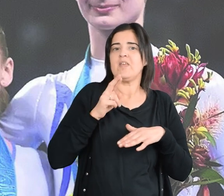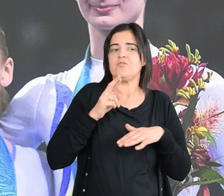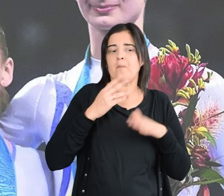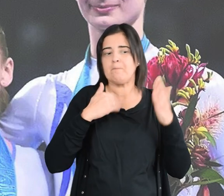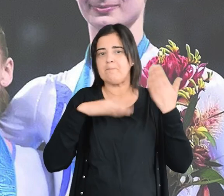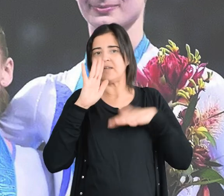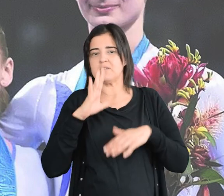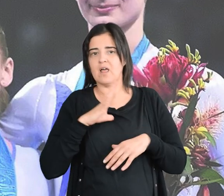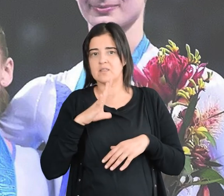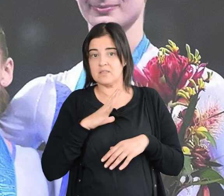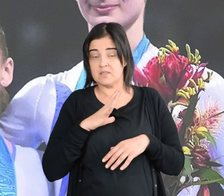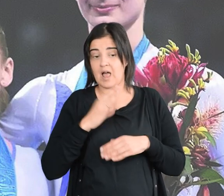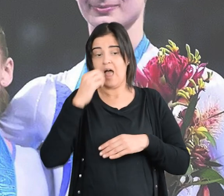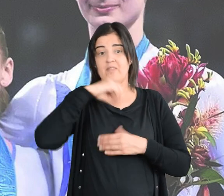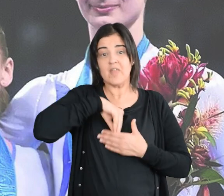internacional